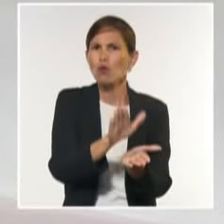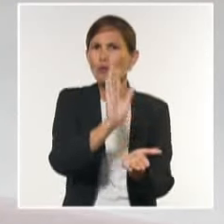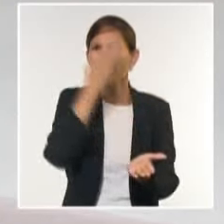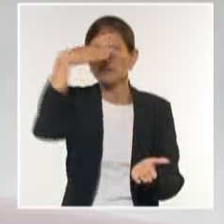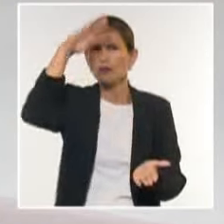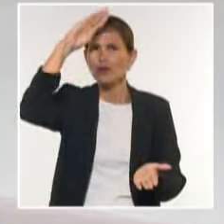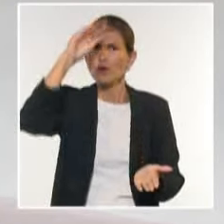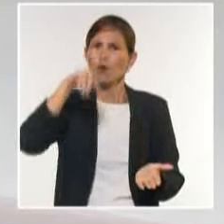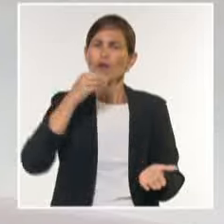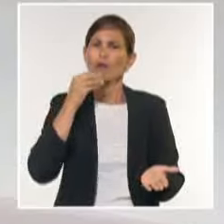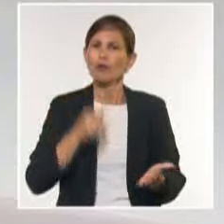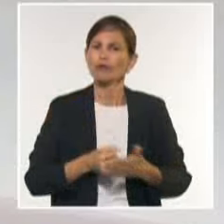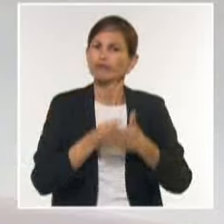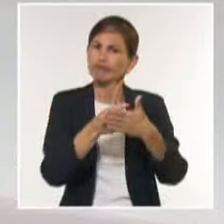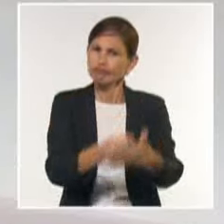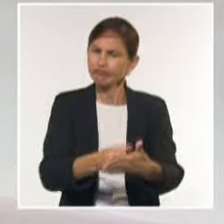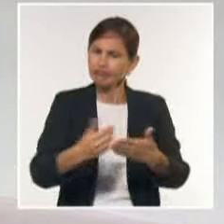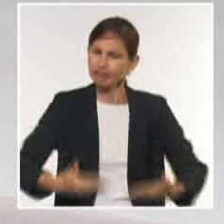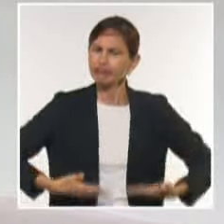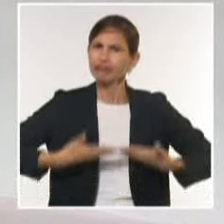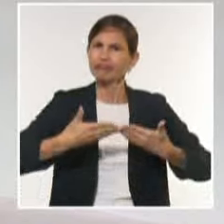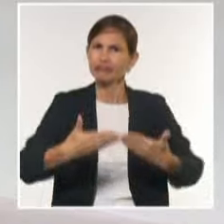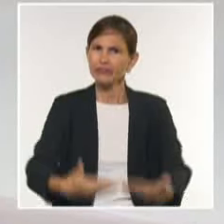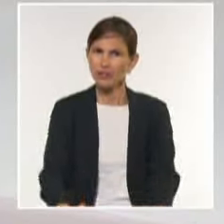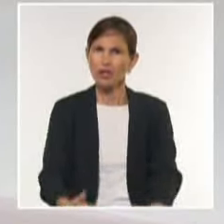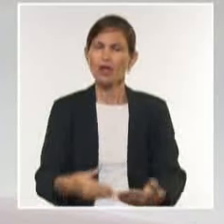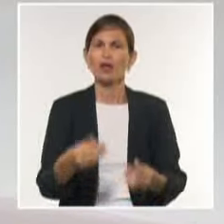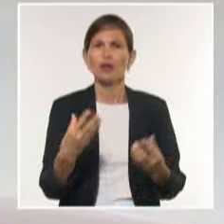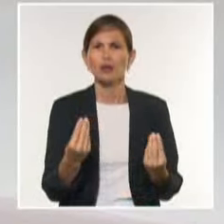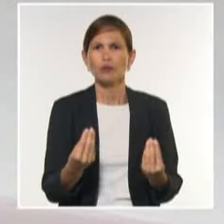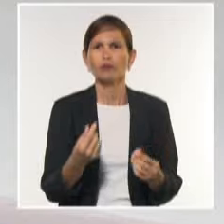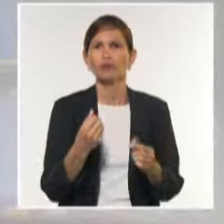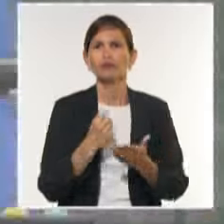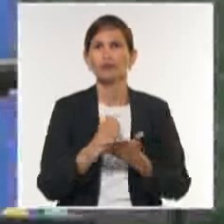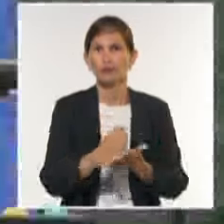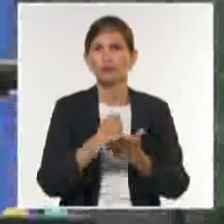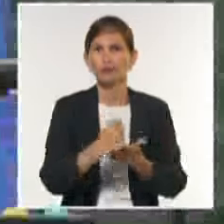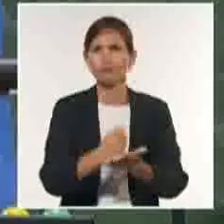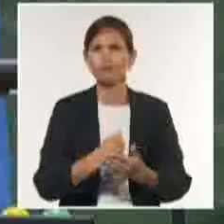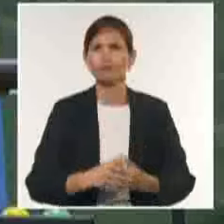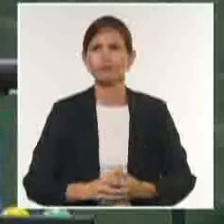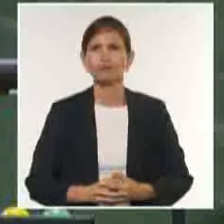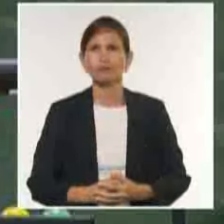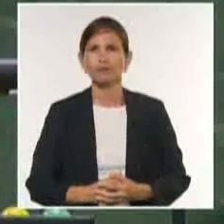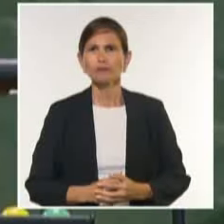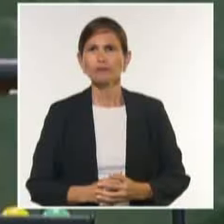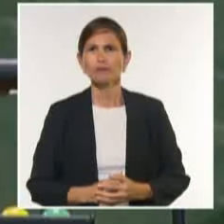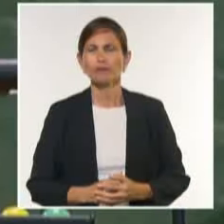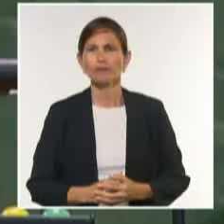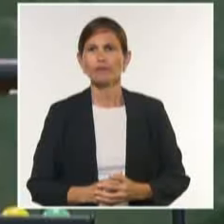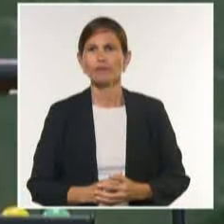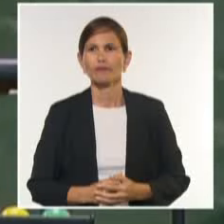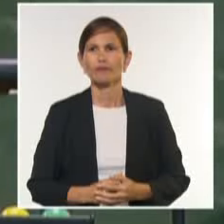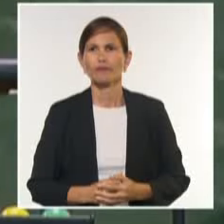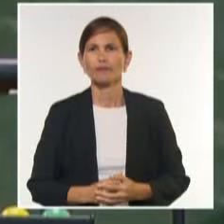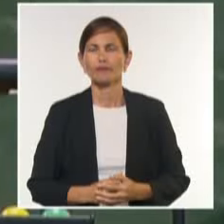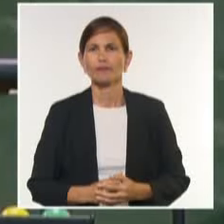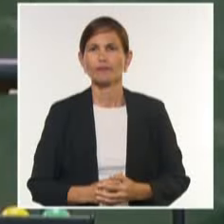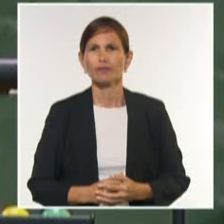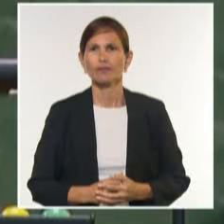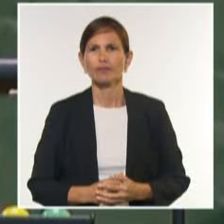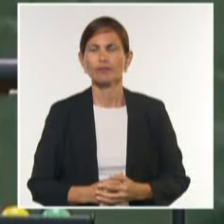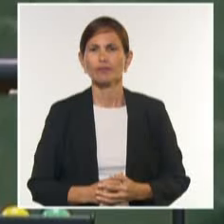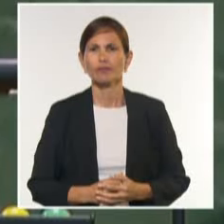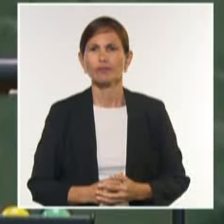internacional de cooperación, de integración y multilateralismo. Es lamentable que en